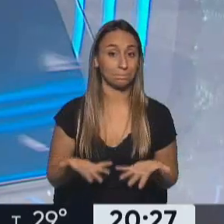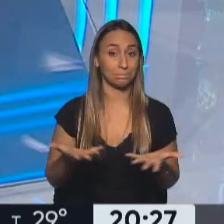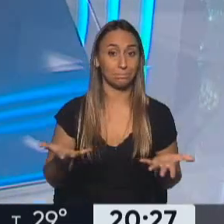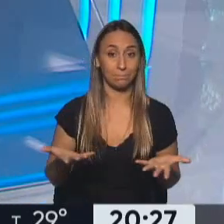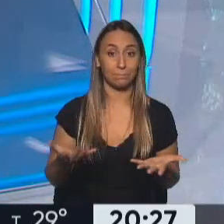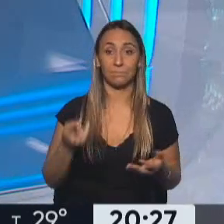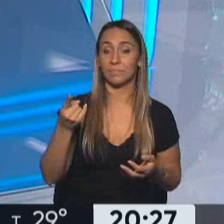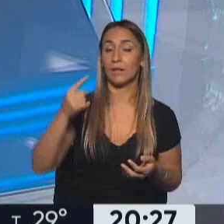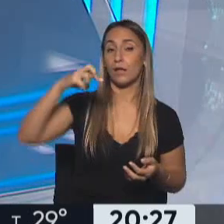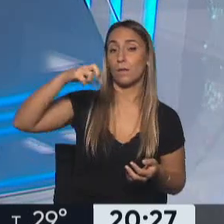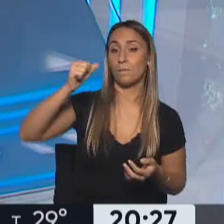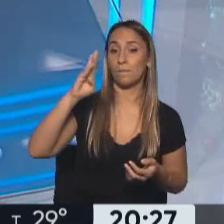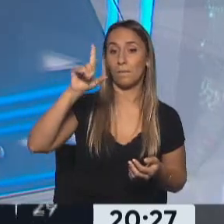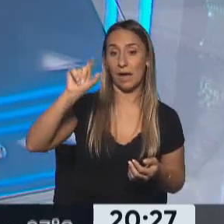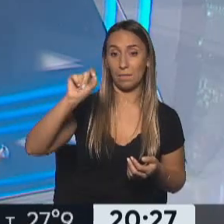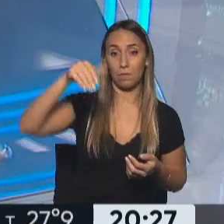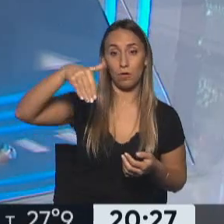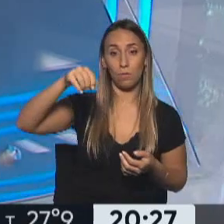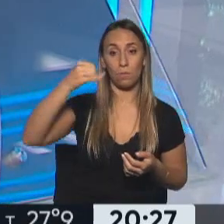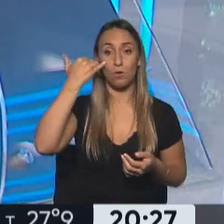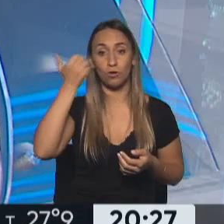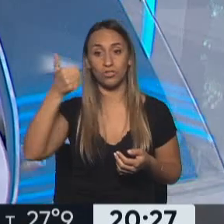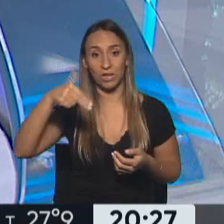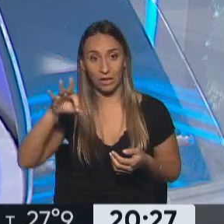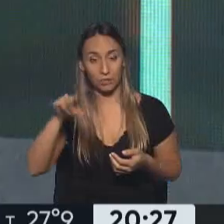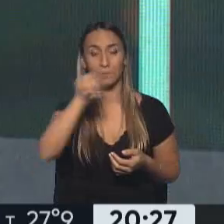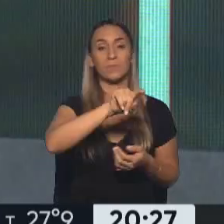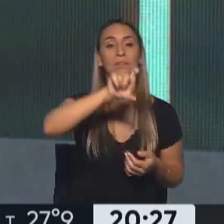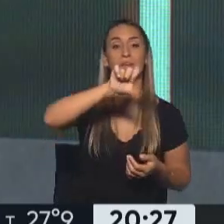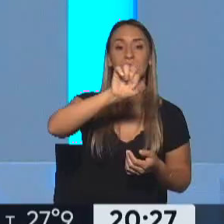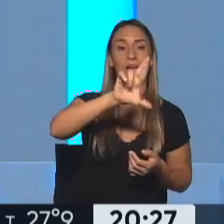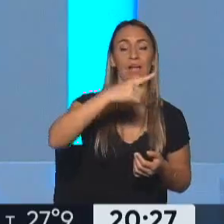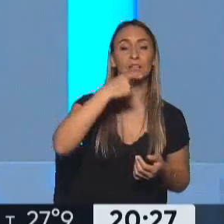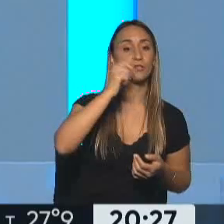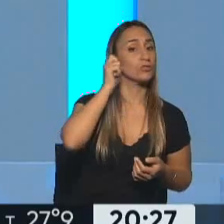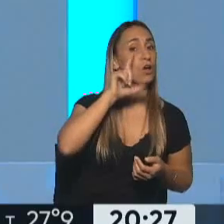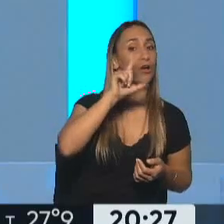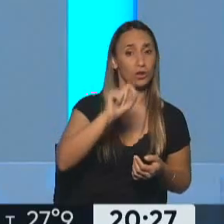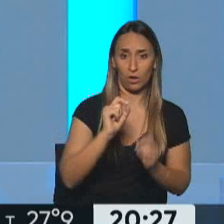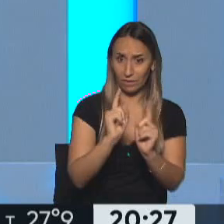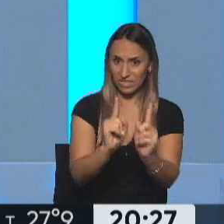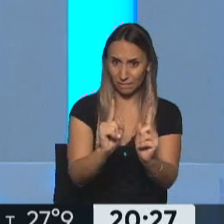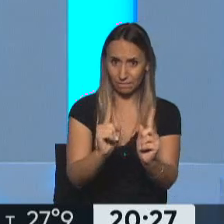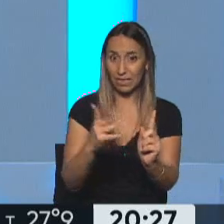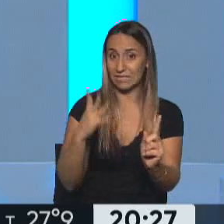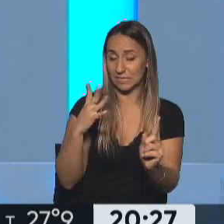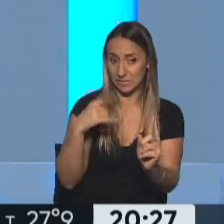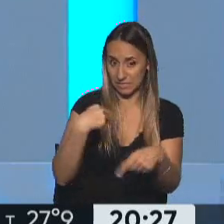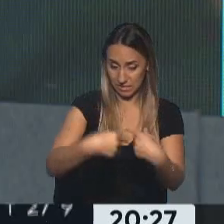Pablo Moyano, Carsoglio. Carsoglio fue juez. Sigue siendo juez técnicamente, está suspendido. Y este